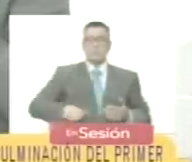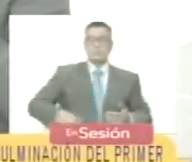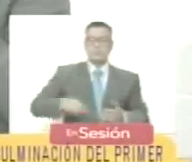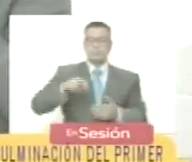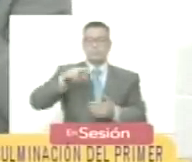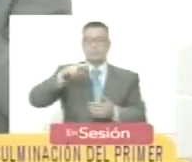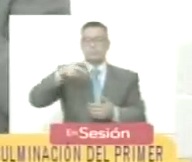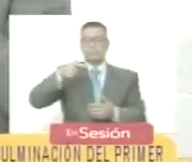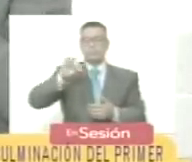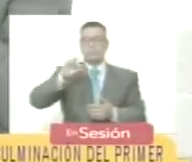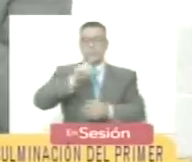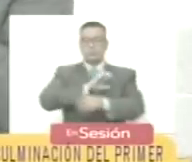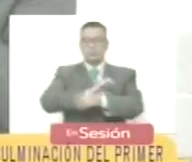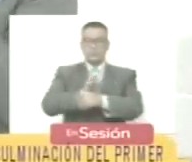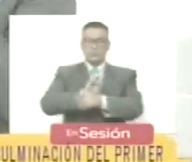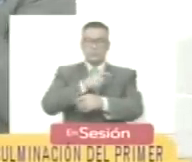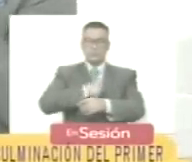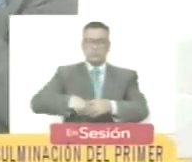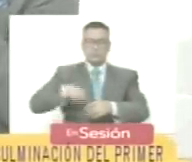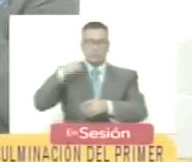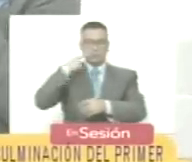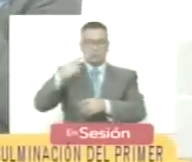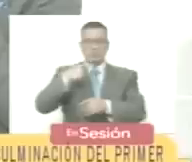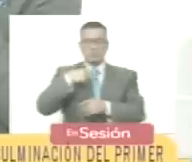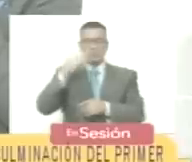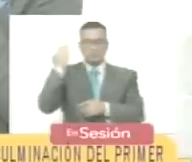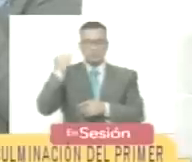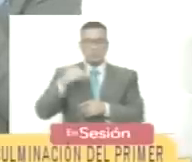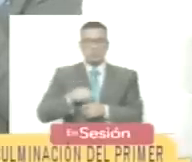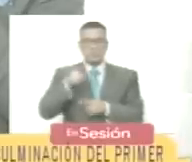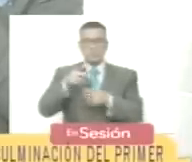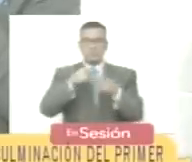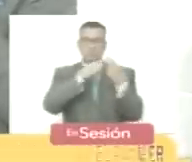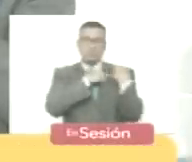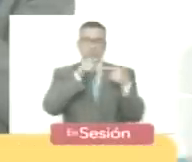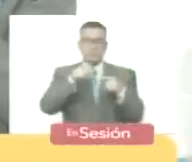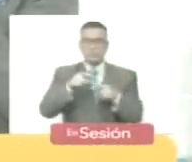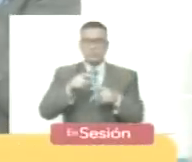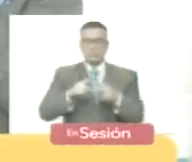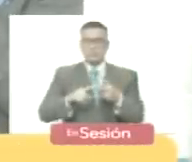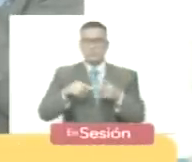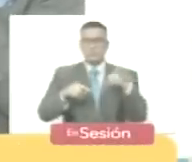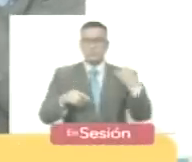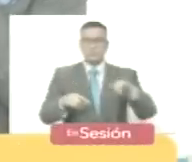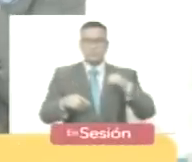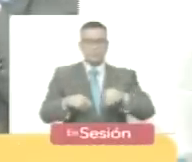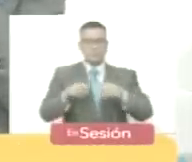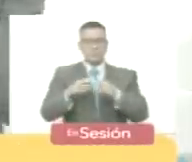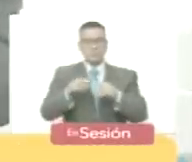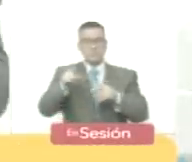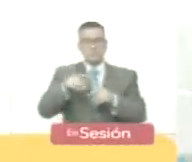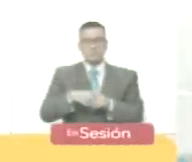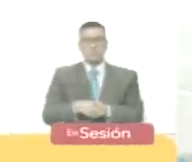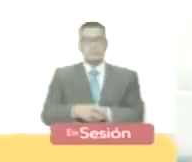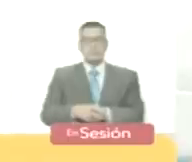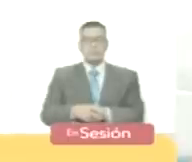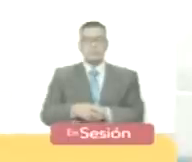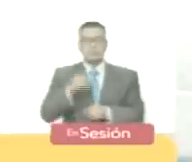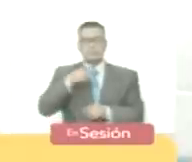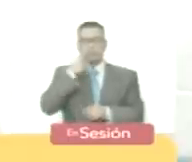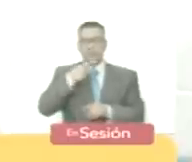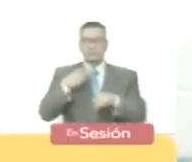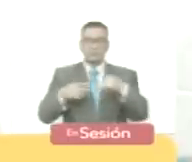Correa, cuando un representante de esta pseudoizquierda tibiecita,